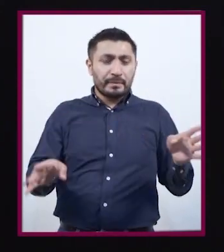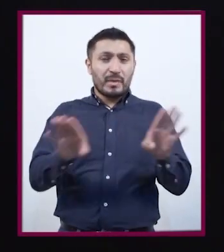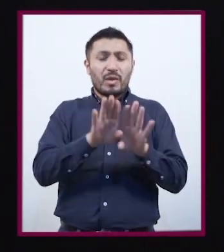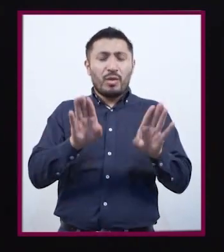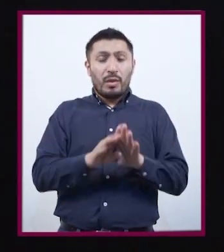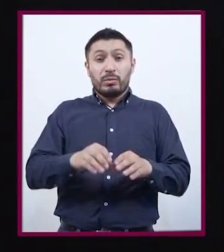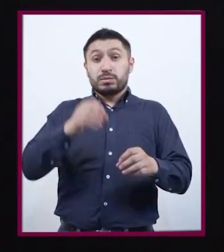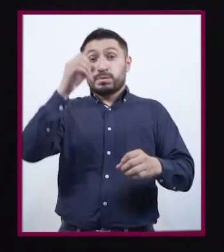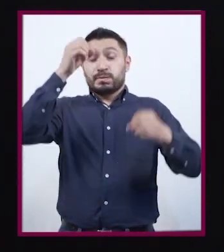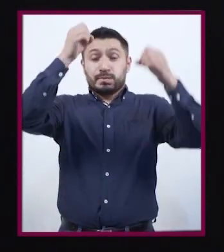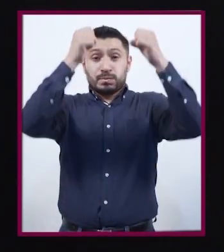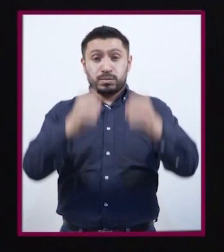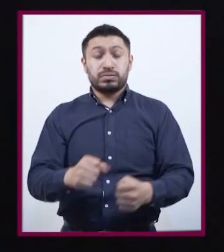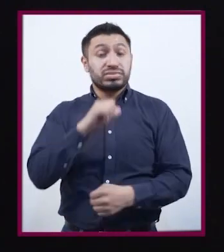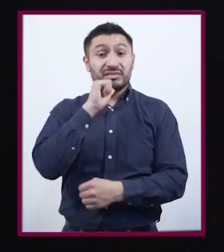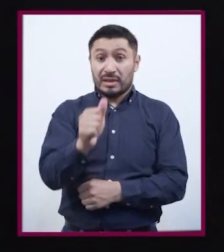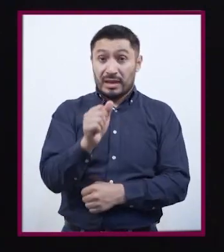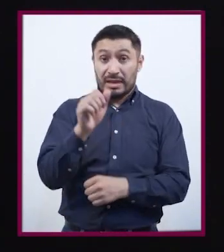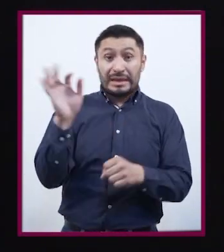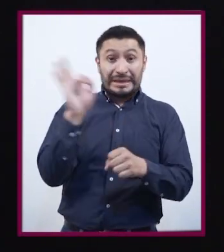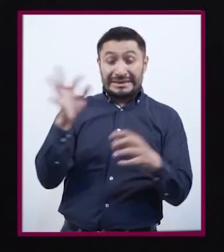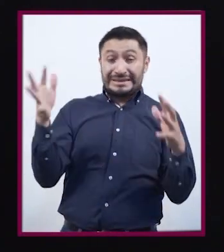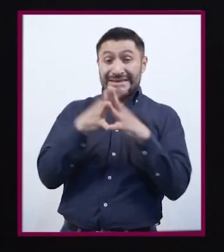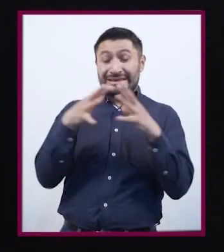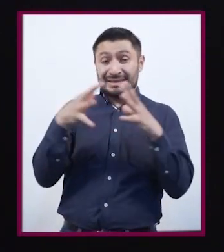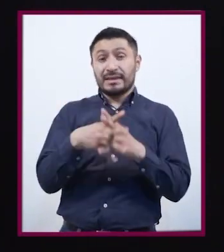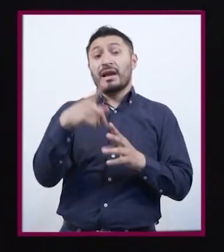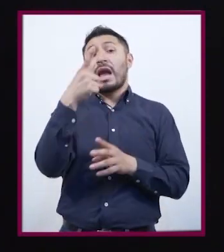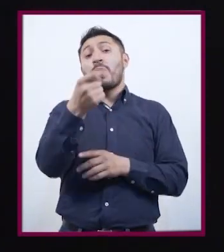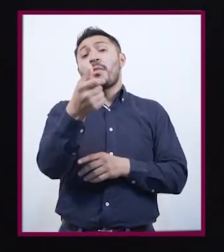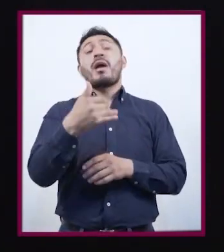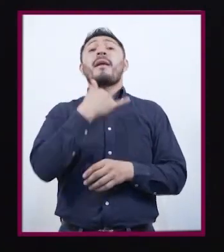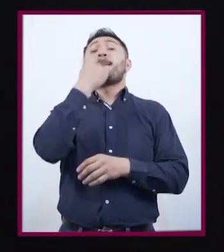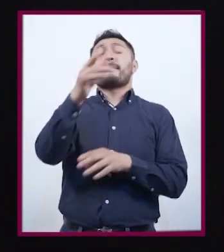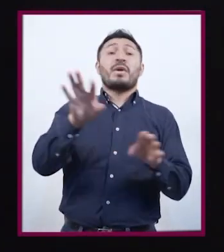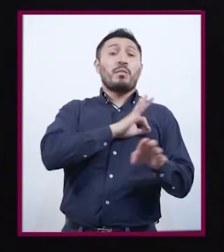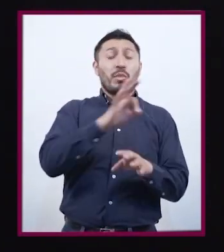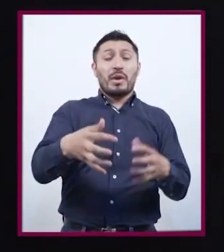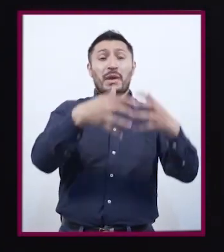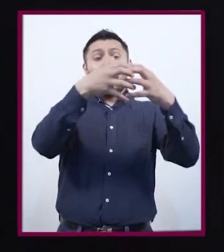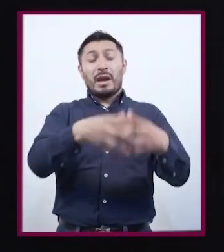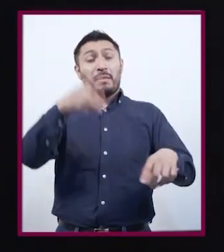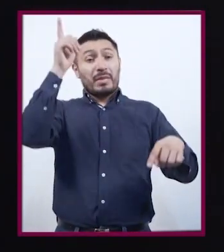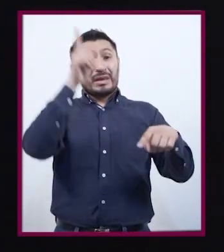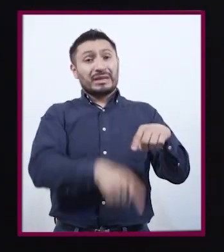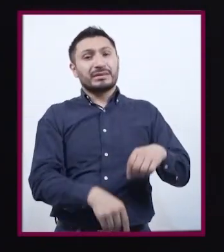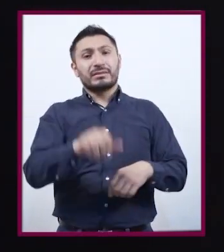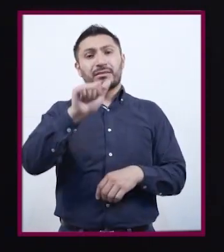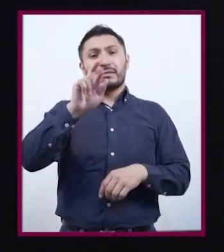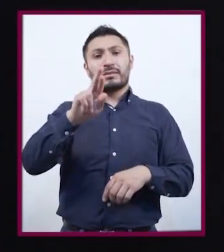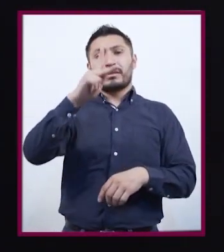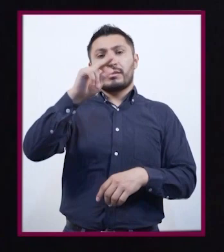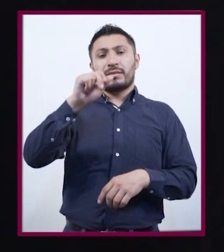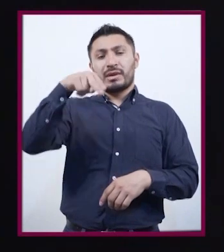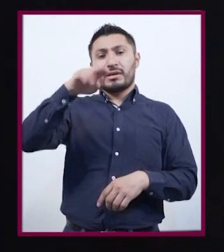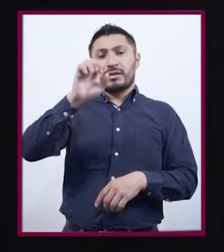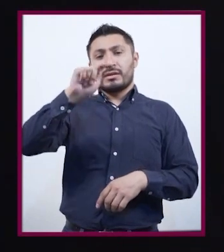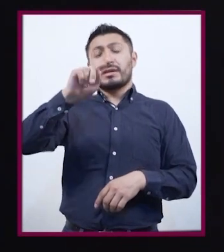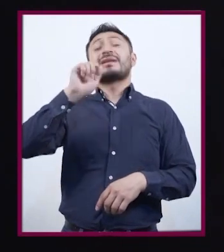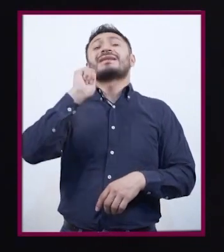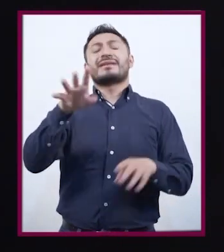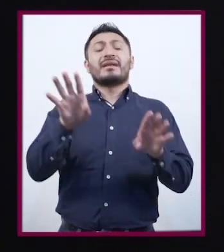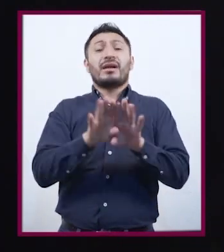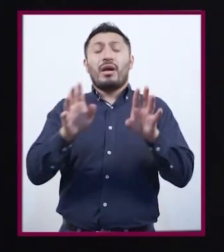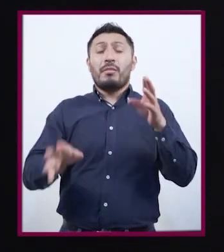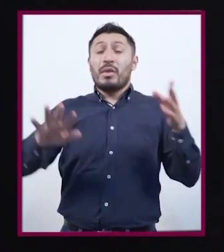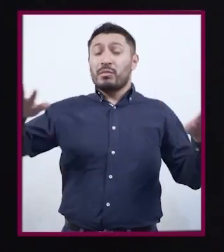consideraba muy insegura en caso de guerra, ya que con un error se podía bloquear el sistema. ARPANET significó una